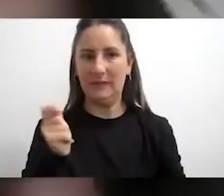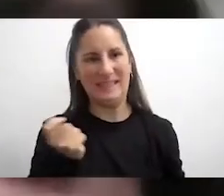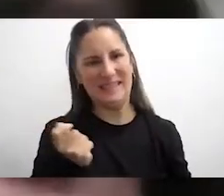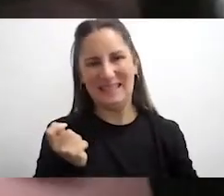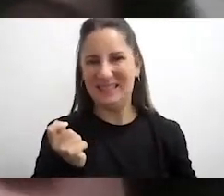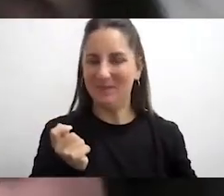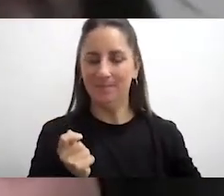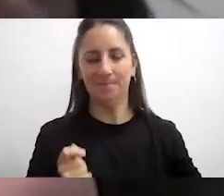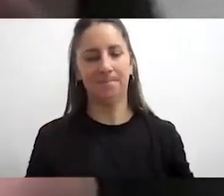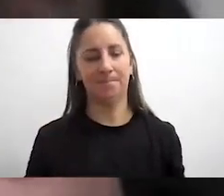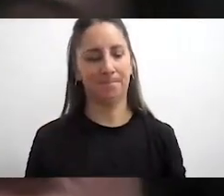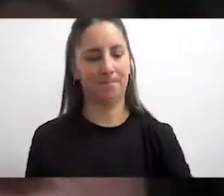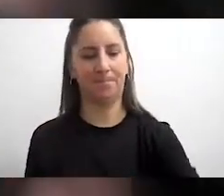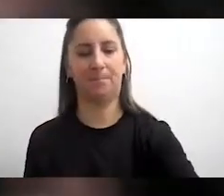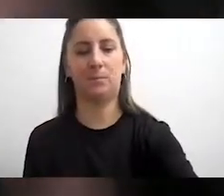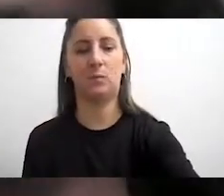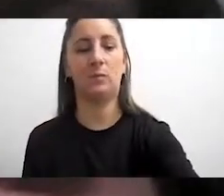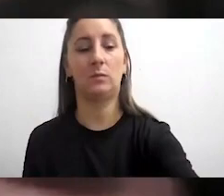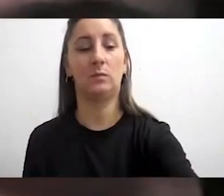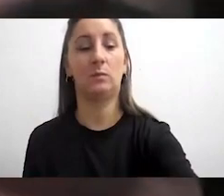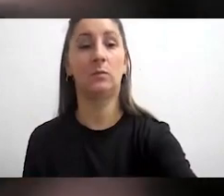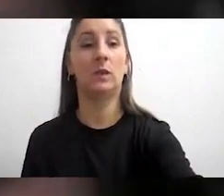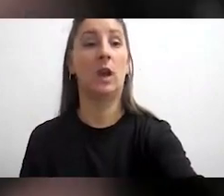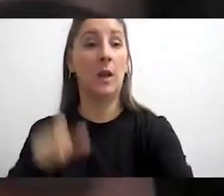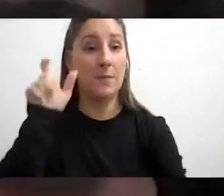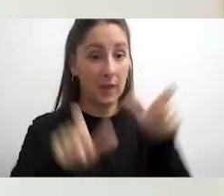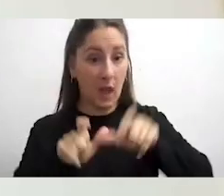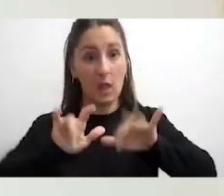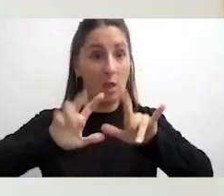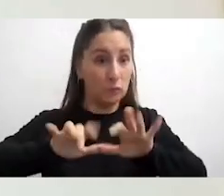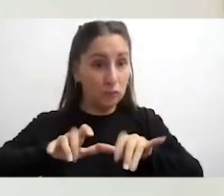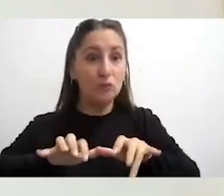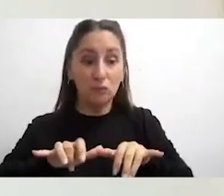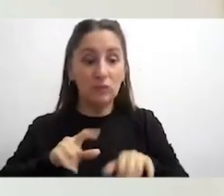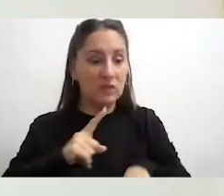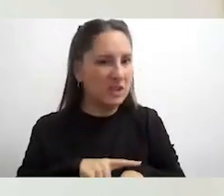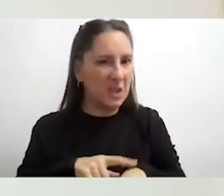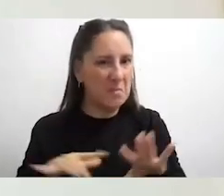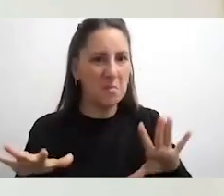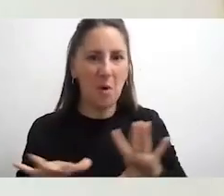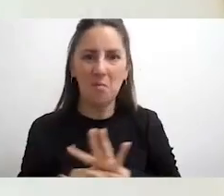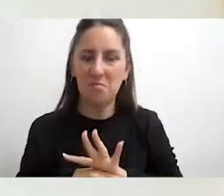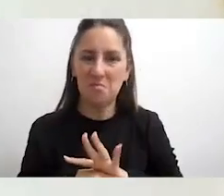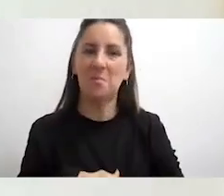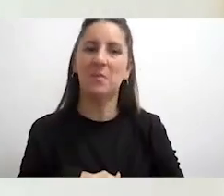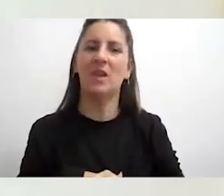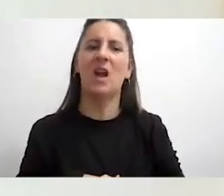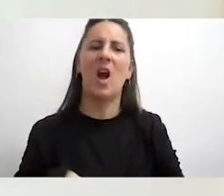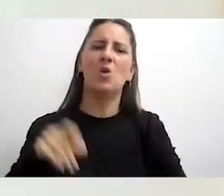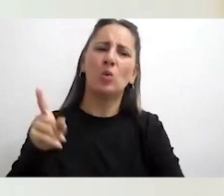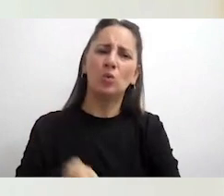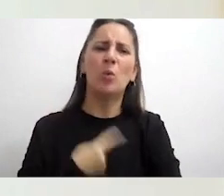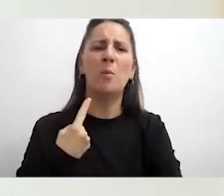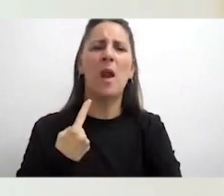Aparte, viste los comentarios, llegaste a tiempo. Estoy acostumbrada mucho a todo lo que fue